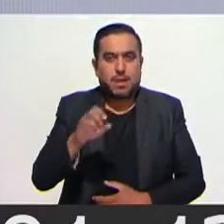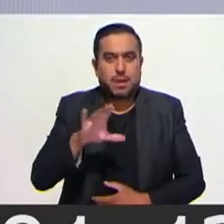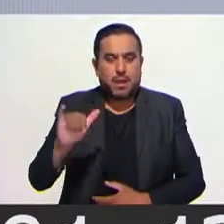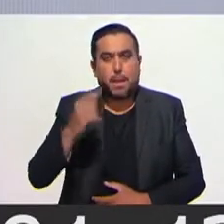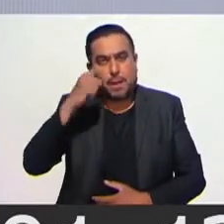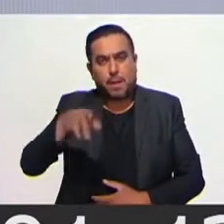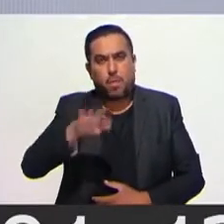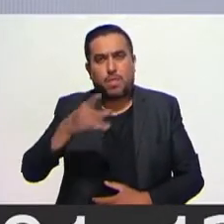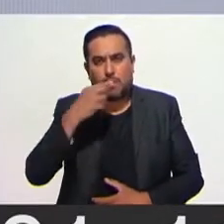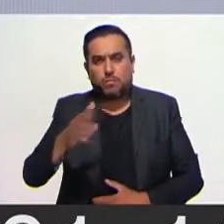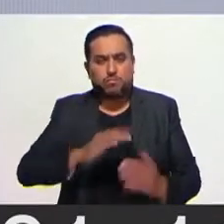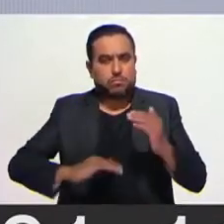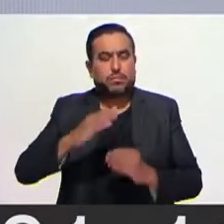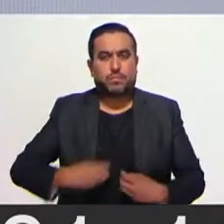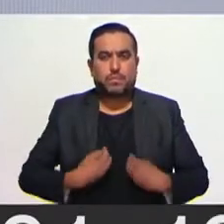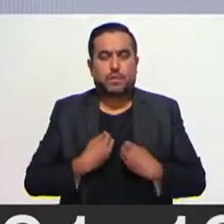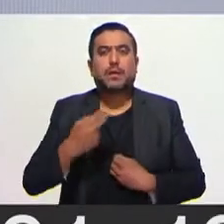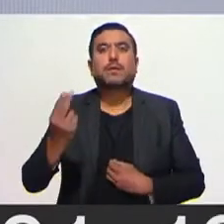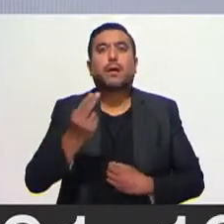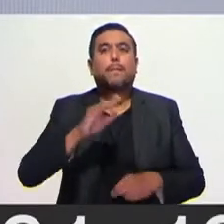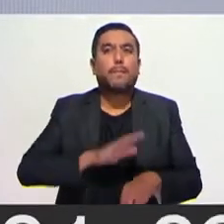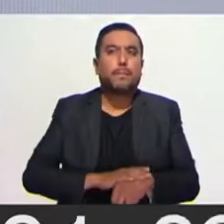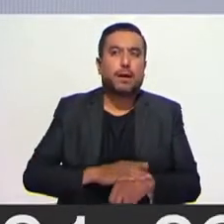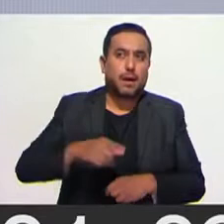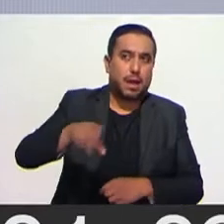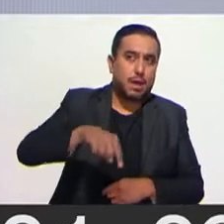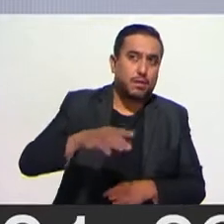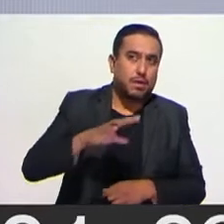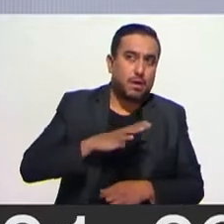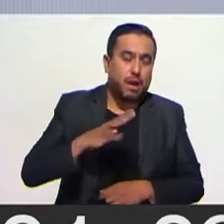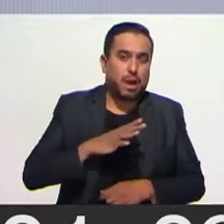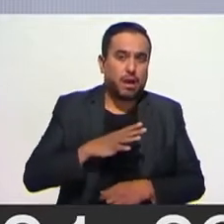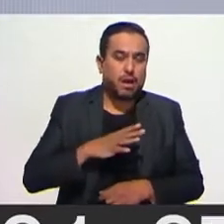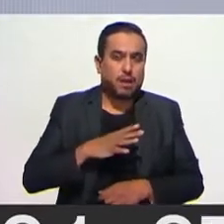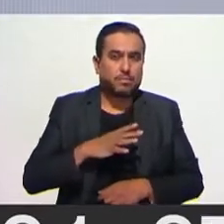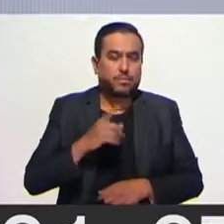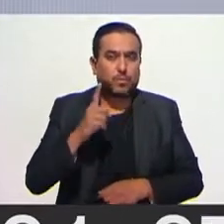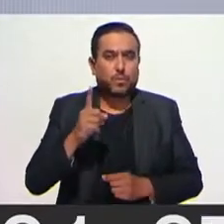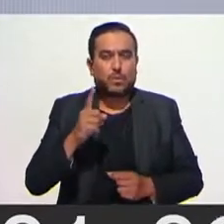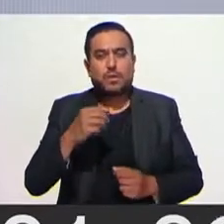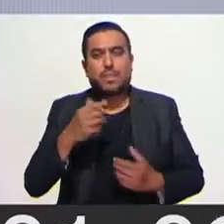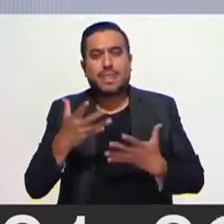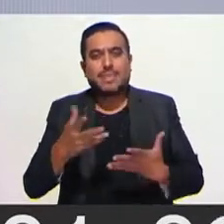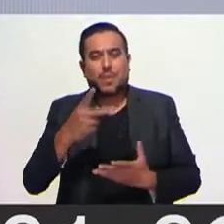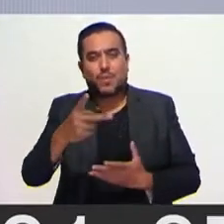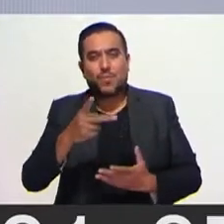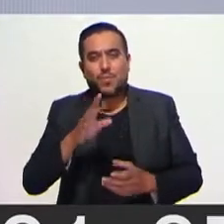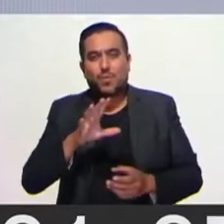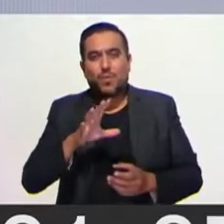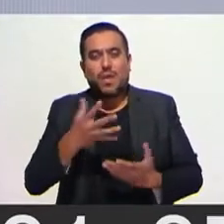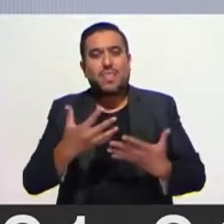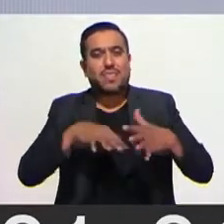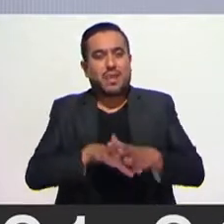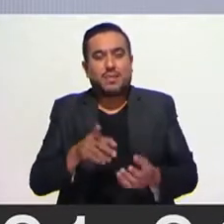ser mejores en su vida. Tenemos que crear que ellos tengan una conectividad tan deseada y una integración a